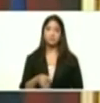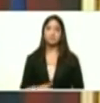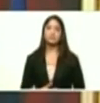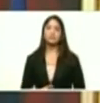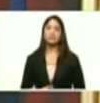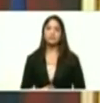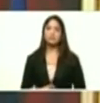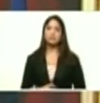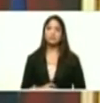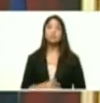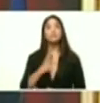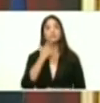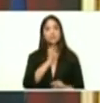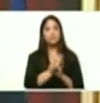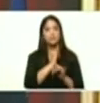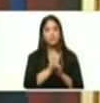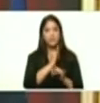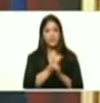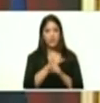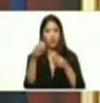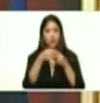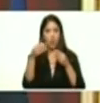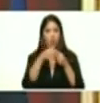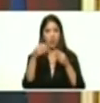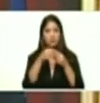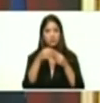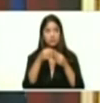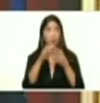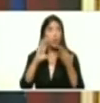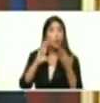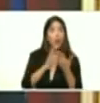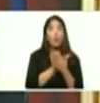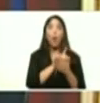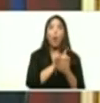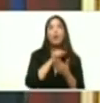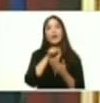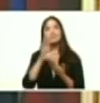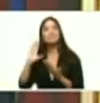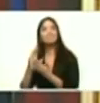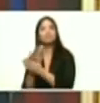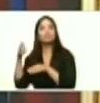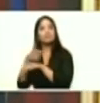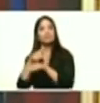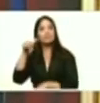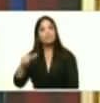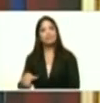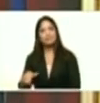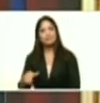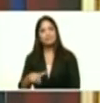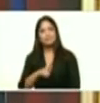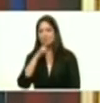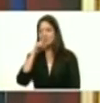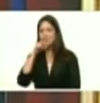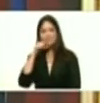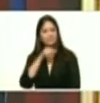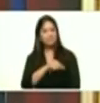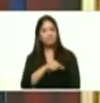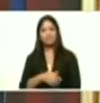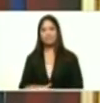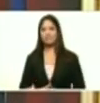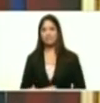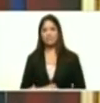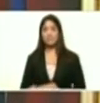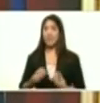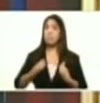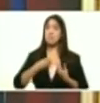Dollar Today. O los desmontamos o él desmonta el país. Los criminales. Ah, viven